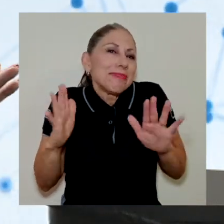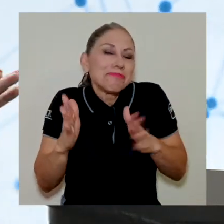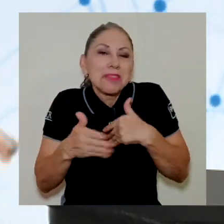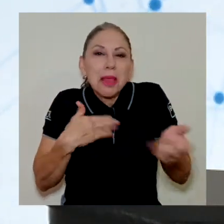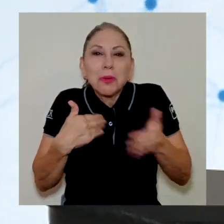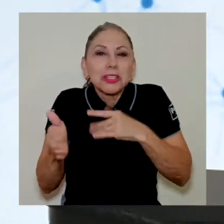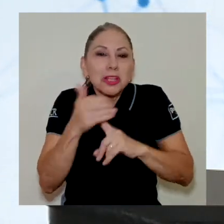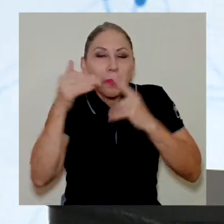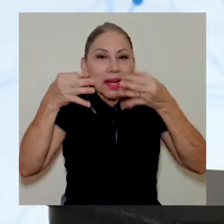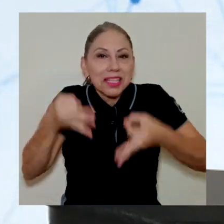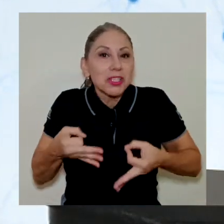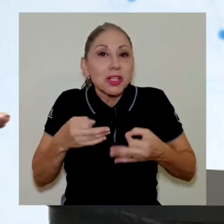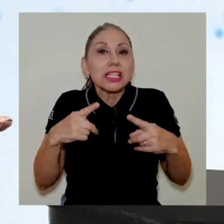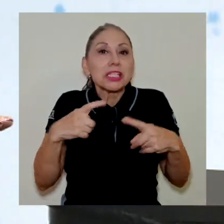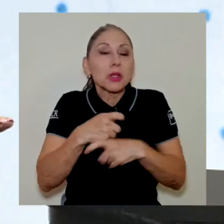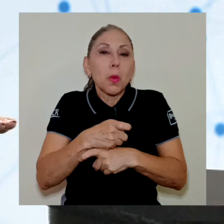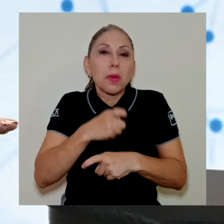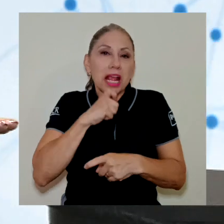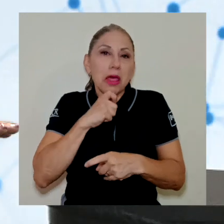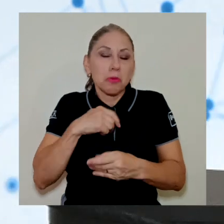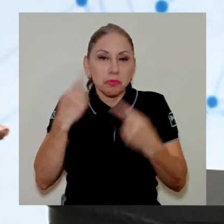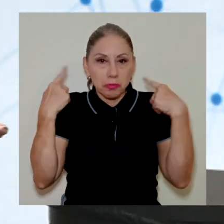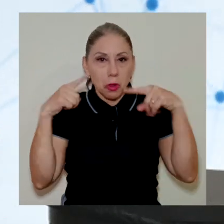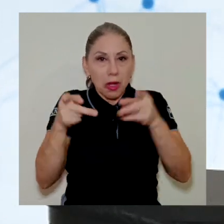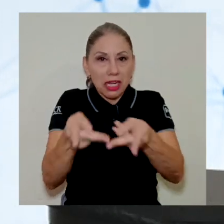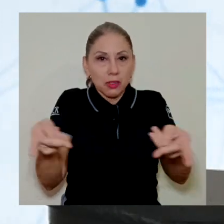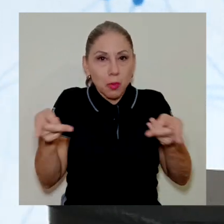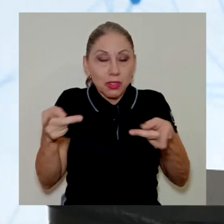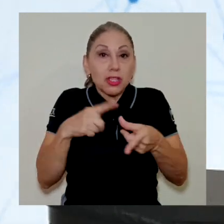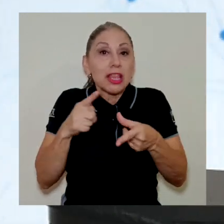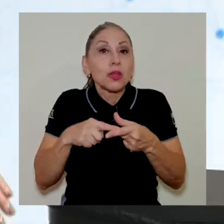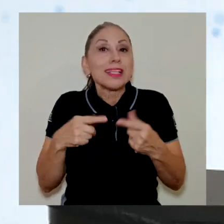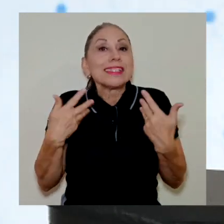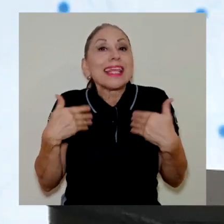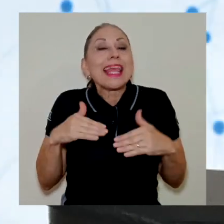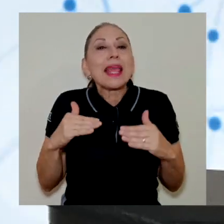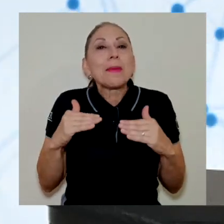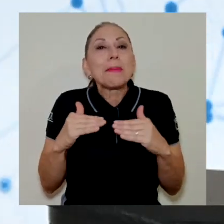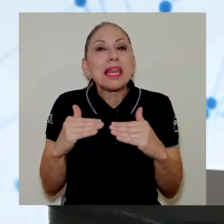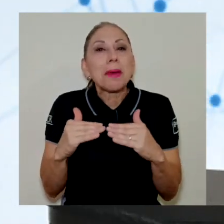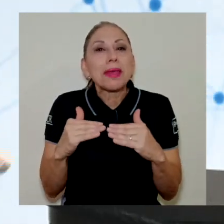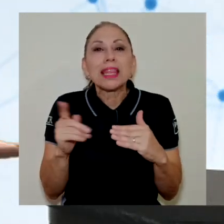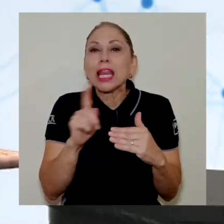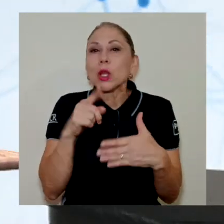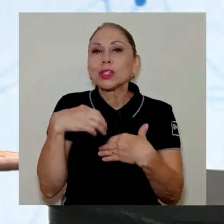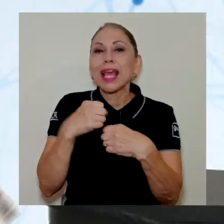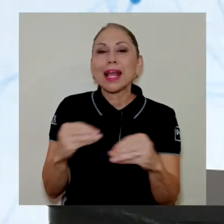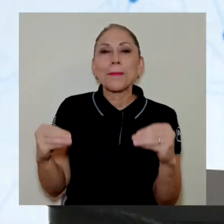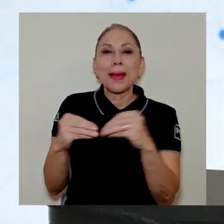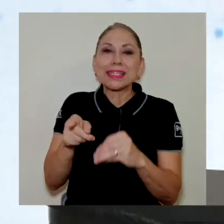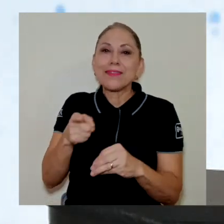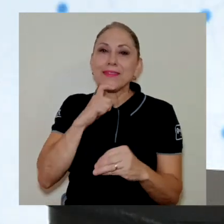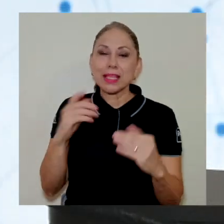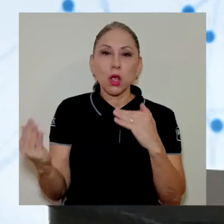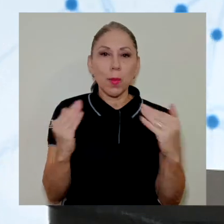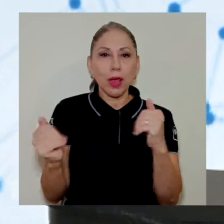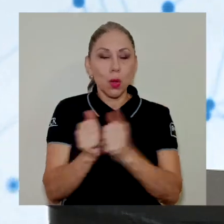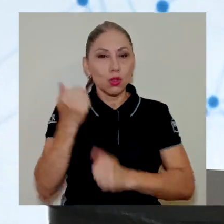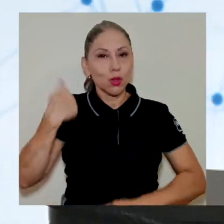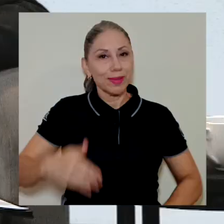tomar decisiones es complicado y llegar a estos puestos, entonces que mínimamente no se nos haga más complejo que a los hombres.